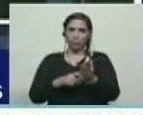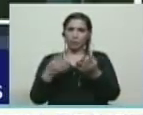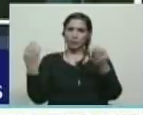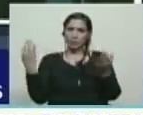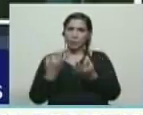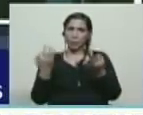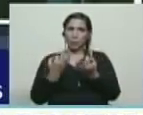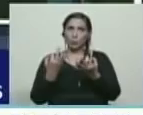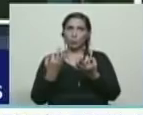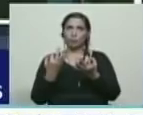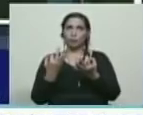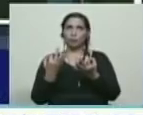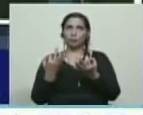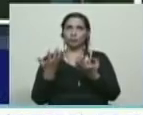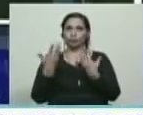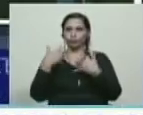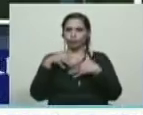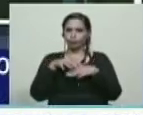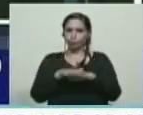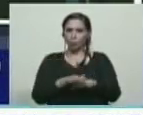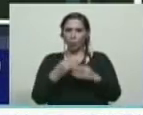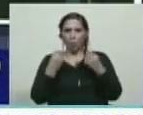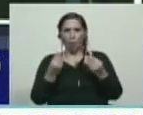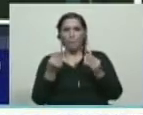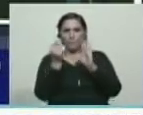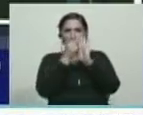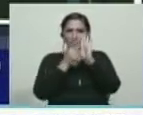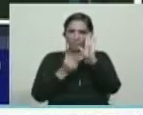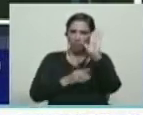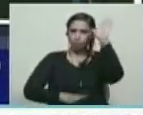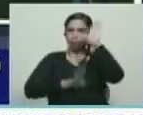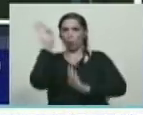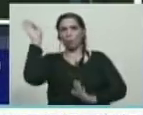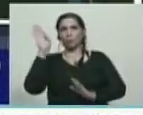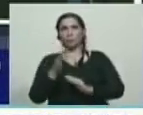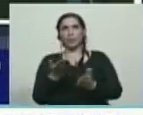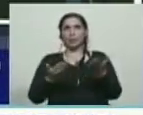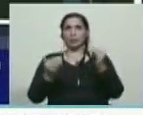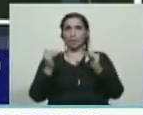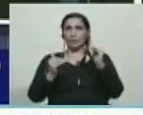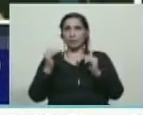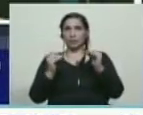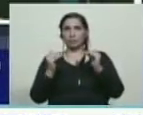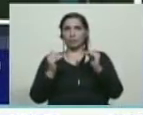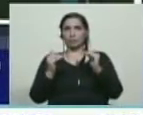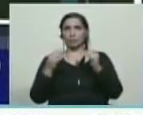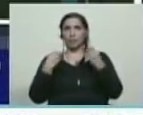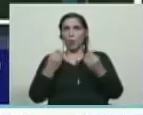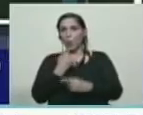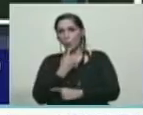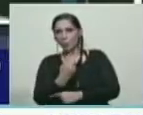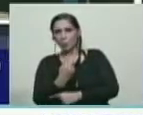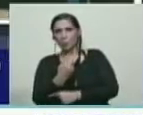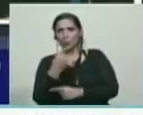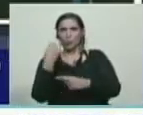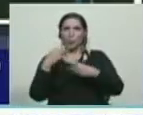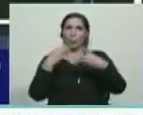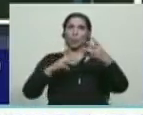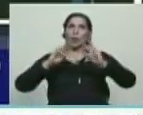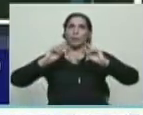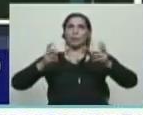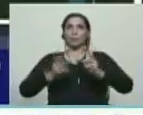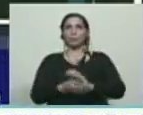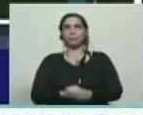incorporación le da el indicador fundamental a nuestro criptoactivo, que es la estabilidad. Como dicen en materia de criptoactivo, es un stable